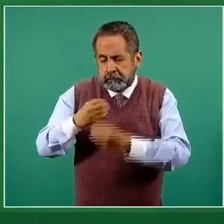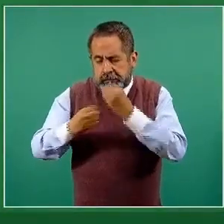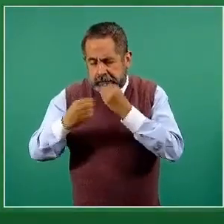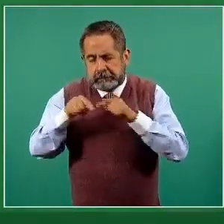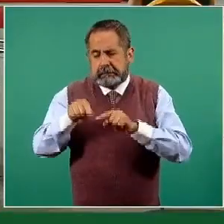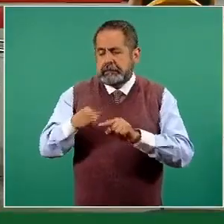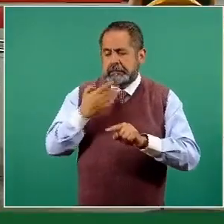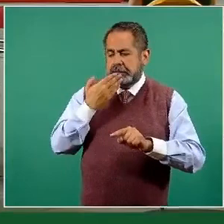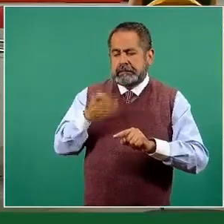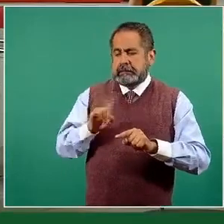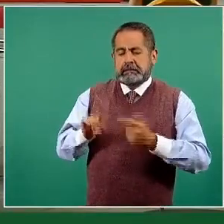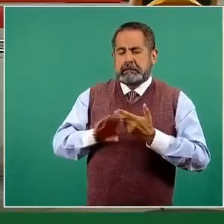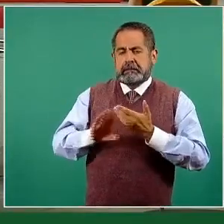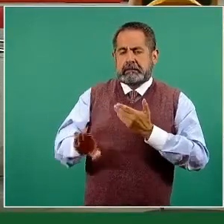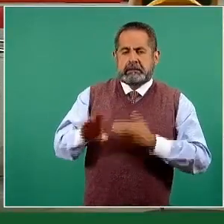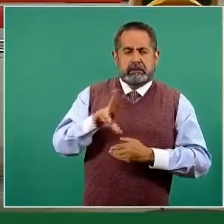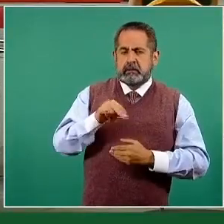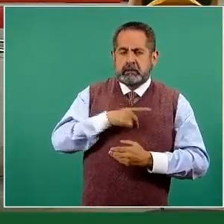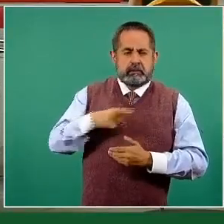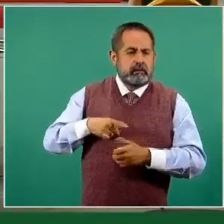de consumir?